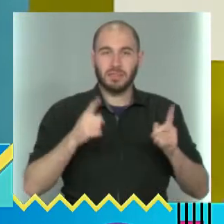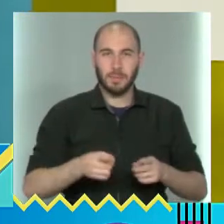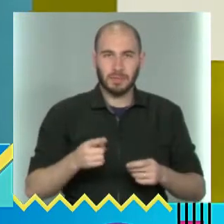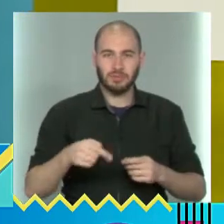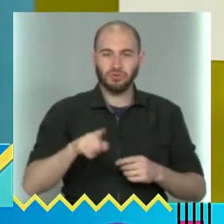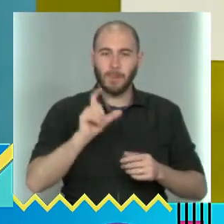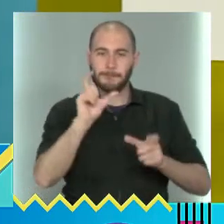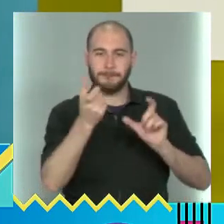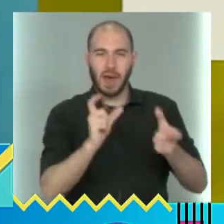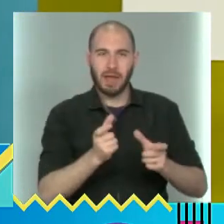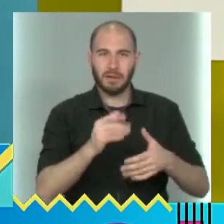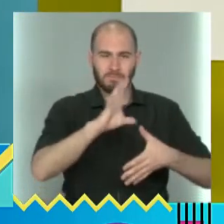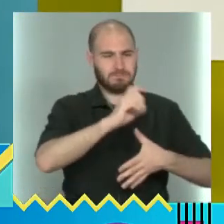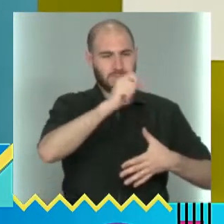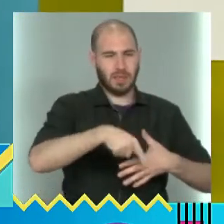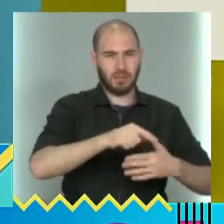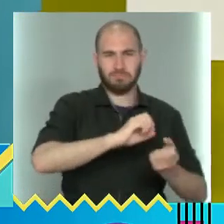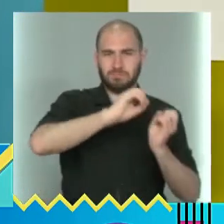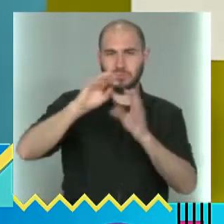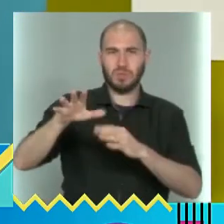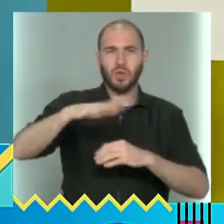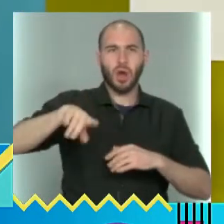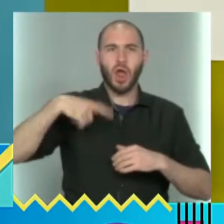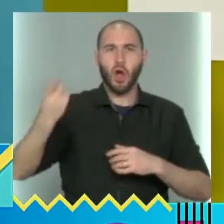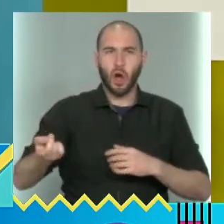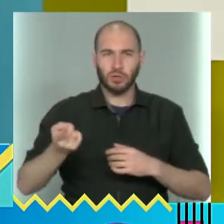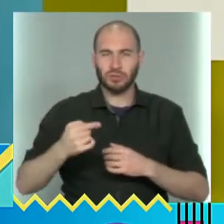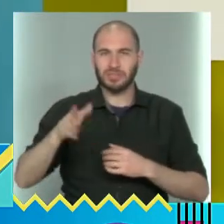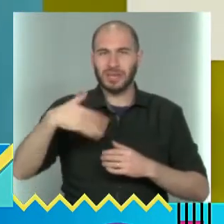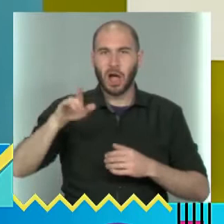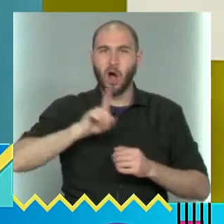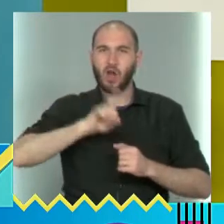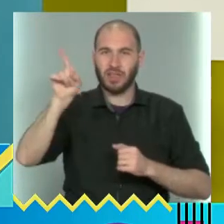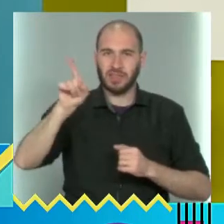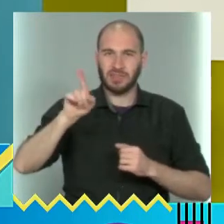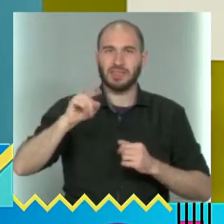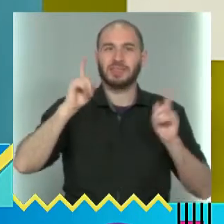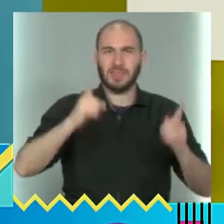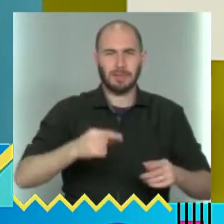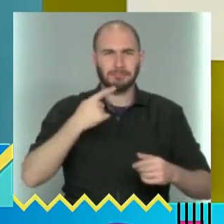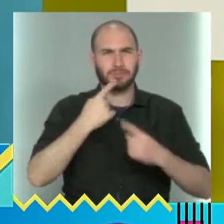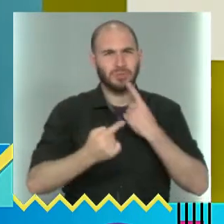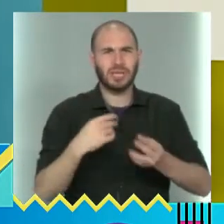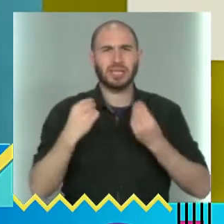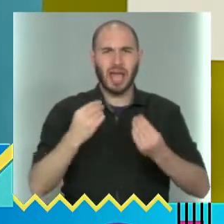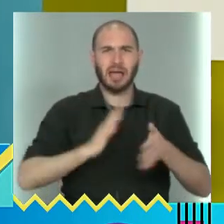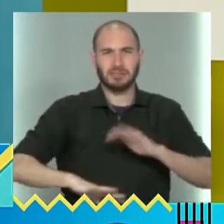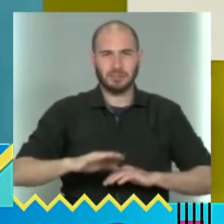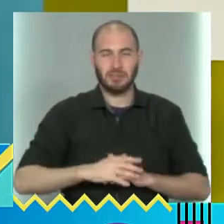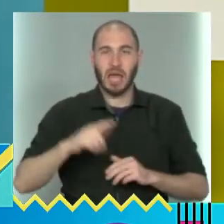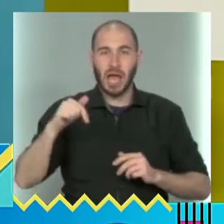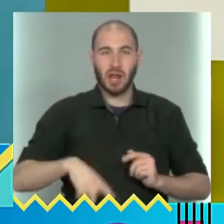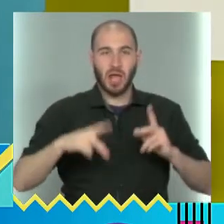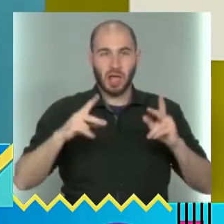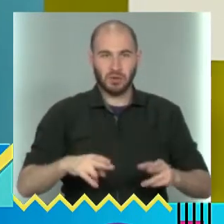poner conceptos occidentales aplicados en otra realidad que tiene que ver lo oriental, también nos tiene que llevar a cuestionarnos qué es lo que se está haciendo. Nos vamos